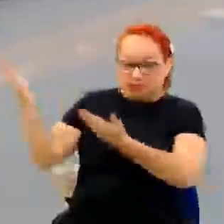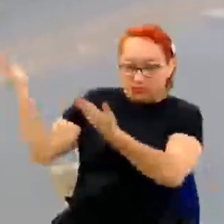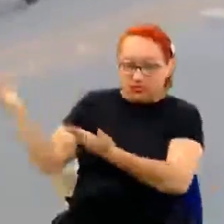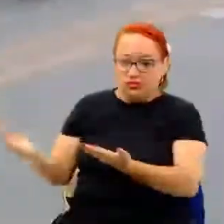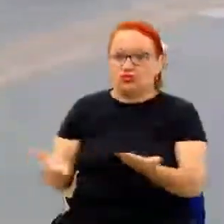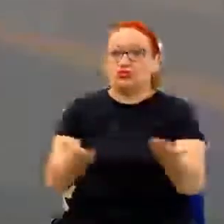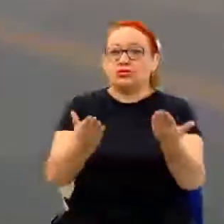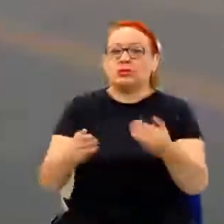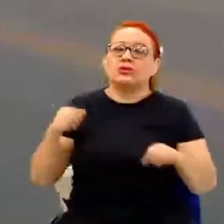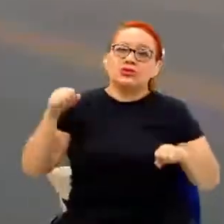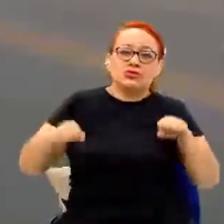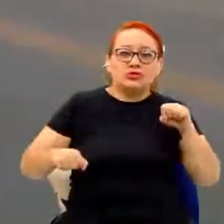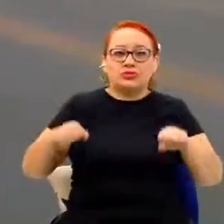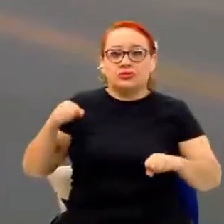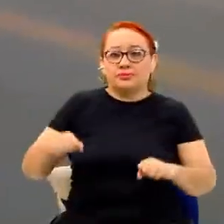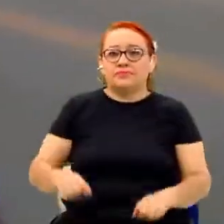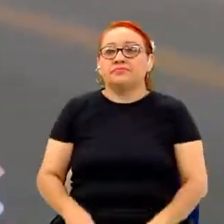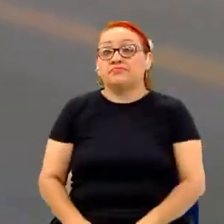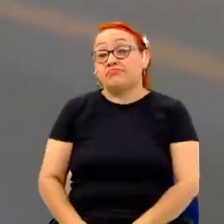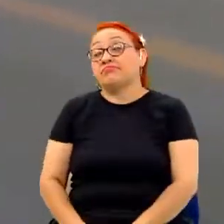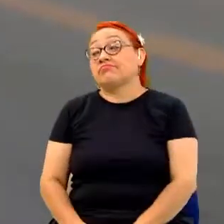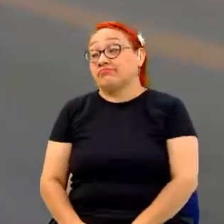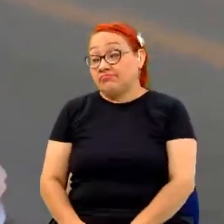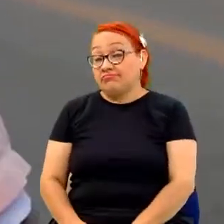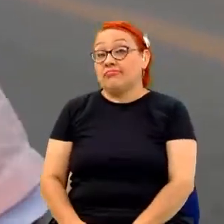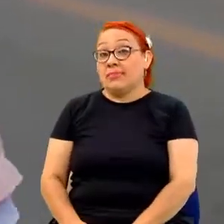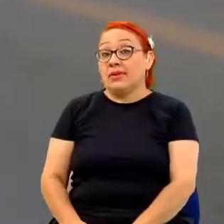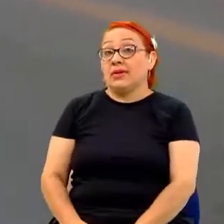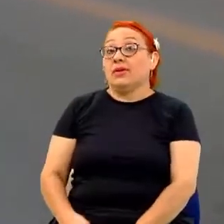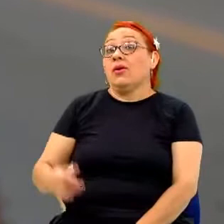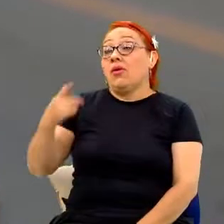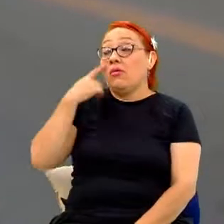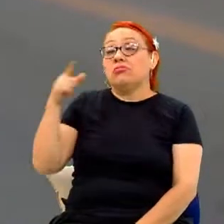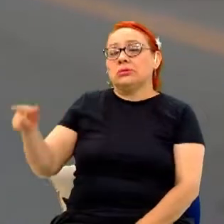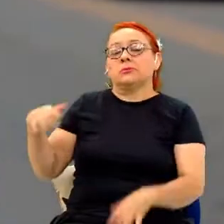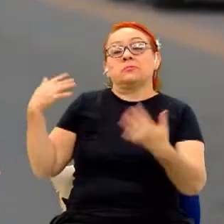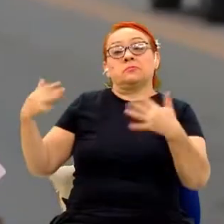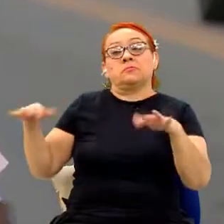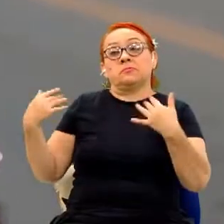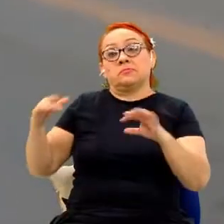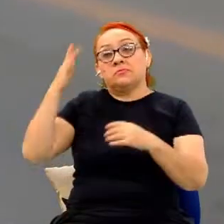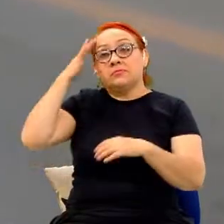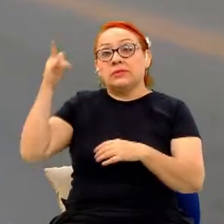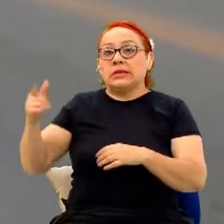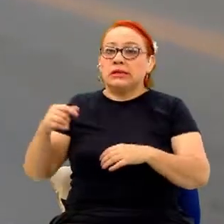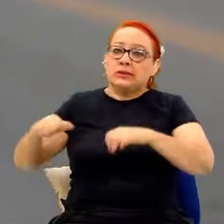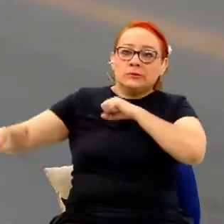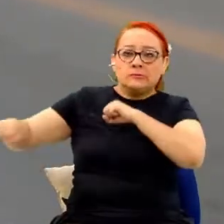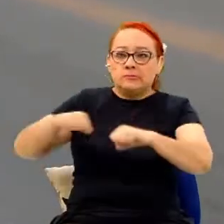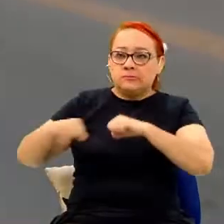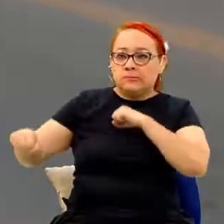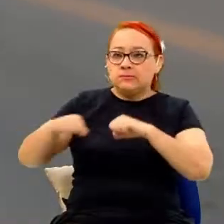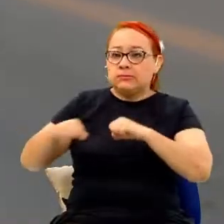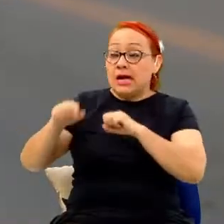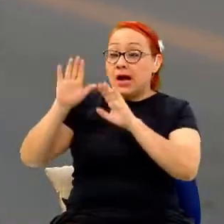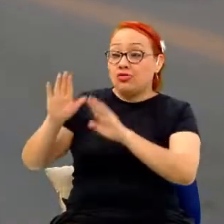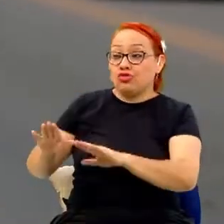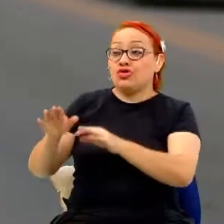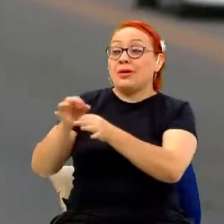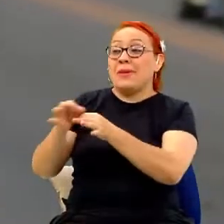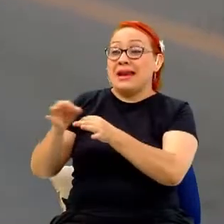caravana ciclística. Bueno, eso suma más del 103%. De verdad, reactiva la economía en nuestro